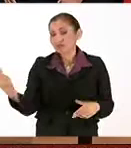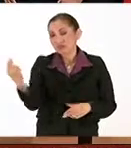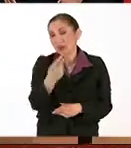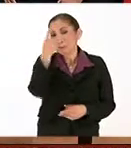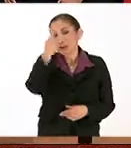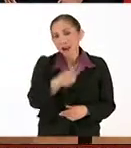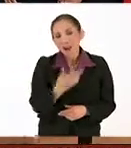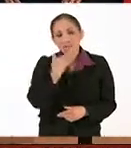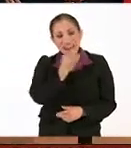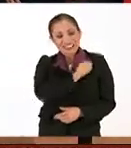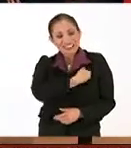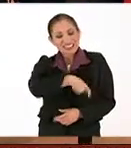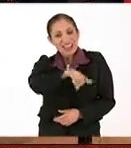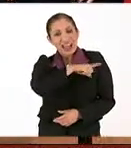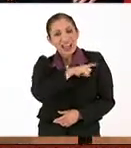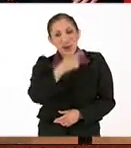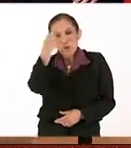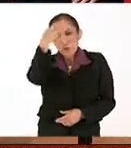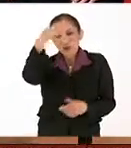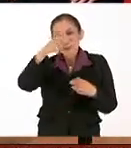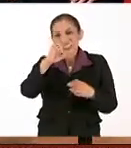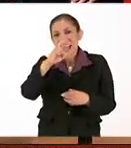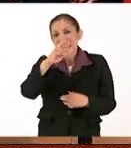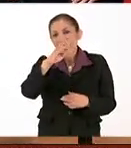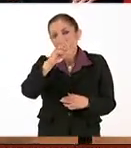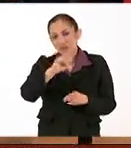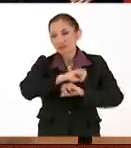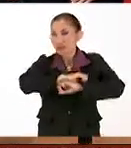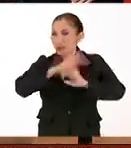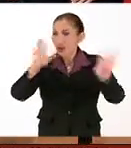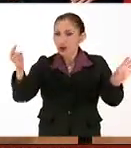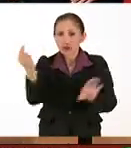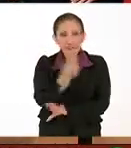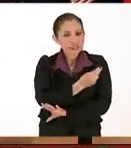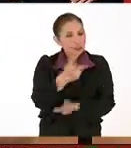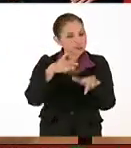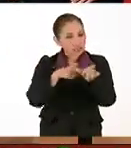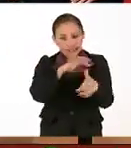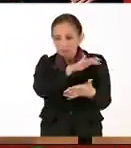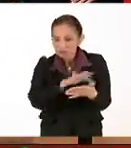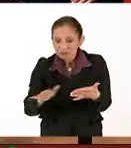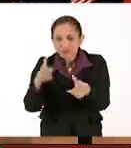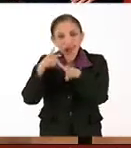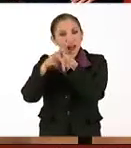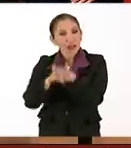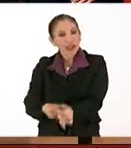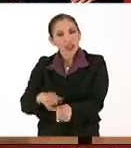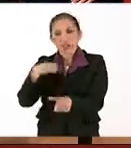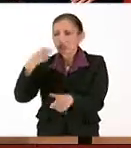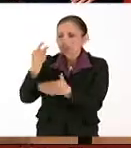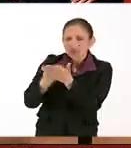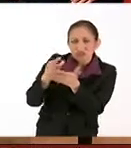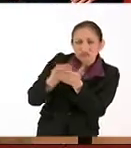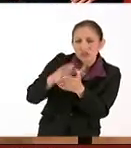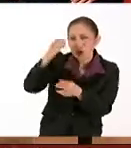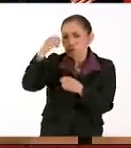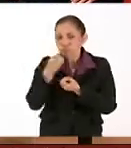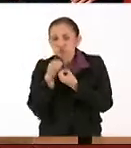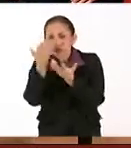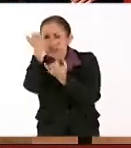para mantener la salud de nuestro cerebro. Por supuesto, necesitamos seguir leyendo, necesitamos seguir siendo críticos, necesitamos